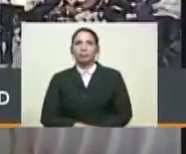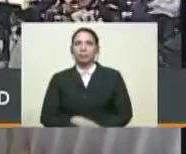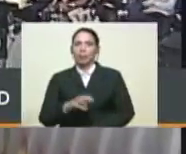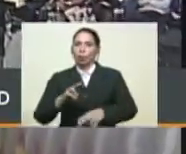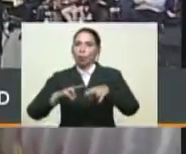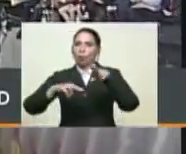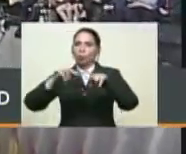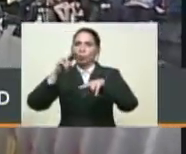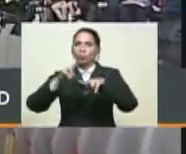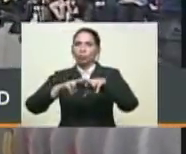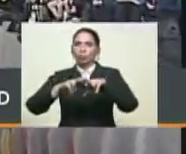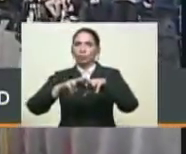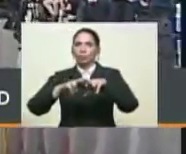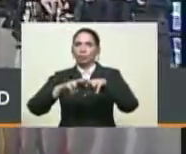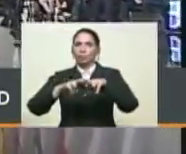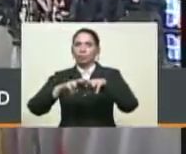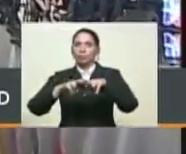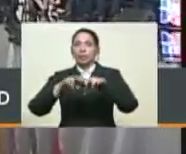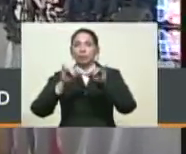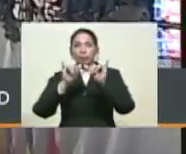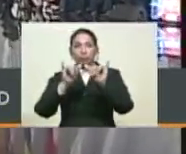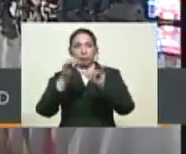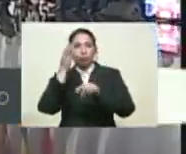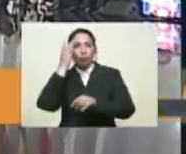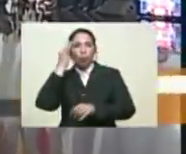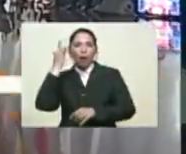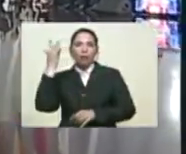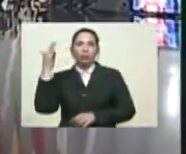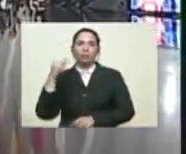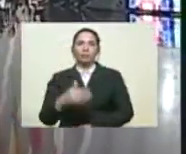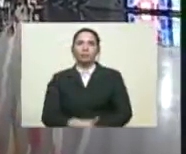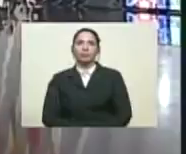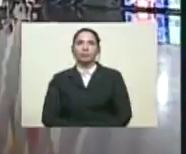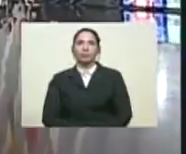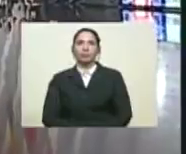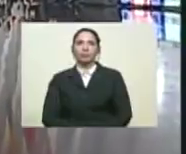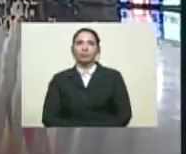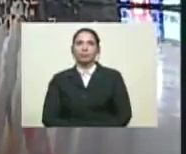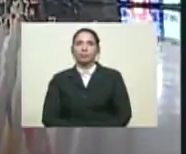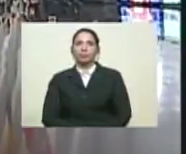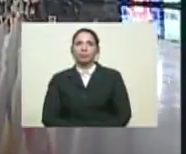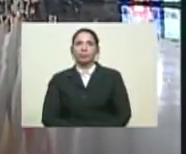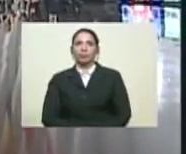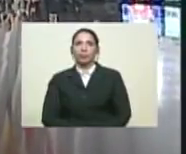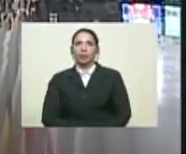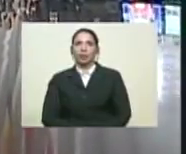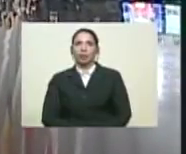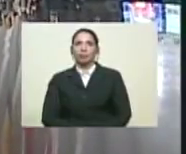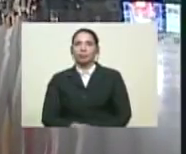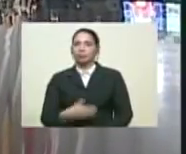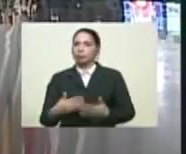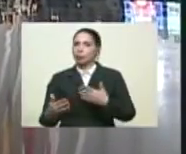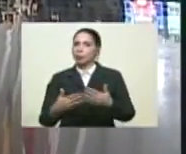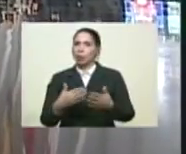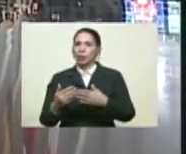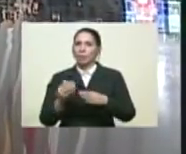construcción de sus sueños más allá de los límites. La Venezuela potencia la llamó el